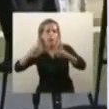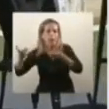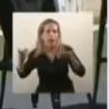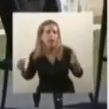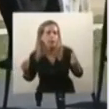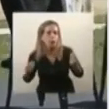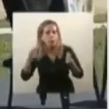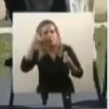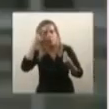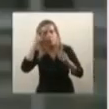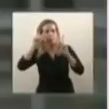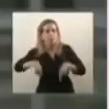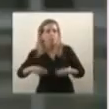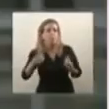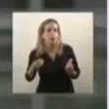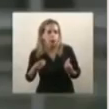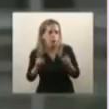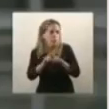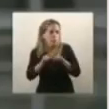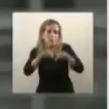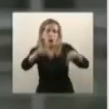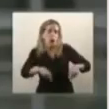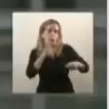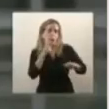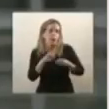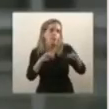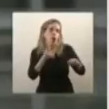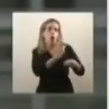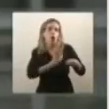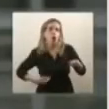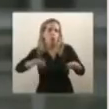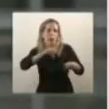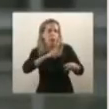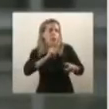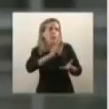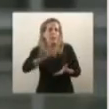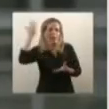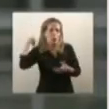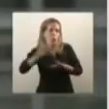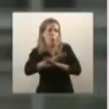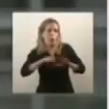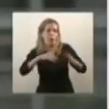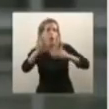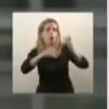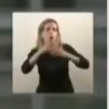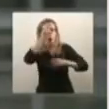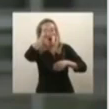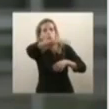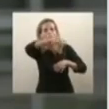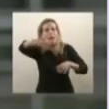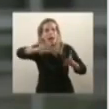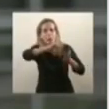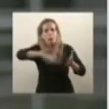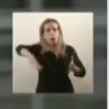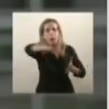obvio. O sea, si vos llevas el oficial a 130, digo, cualquier número, ¿no? El número que quieras, nada